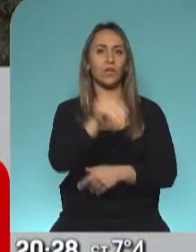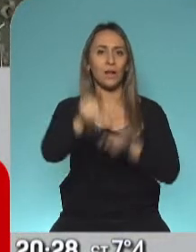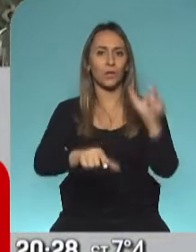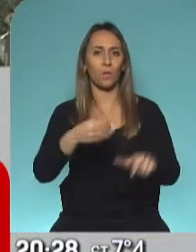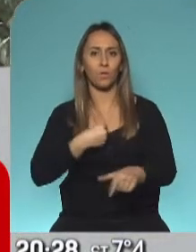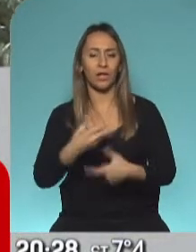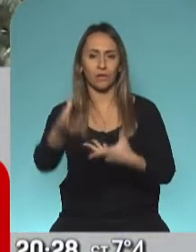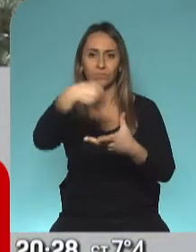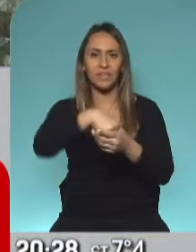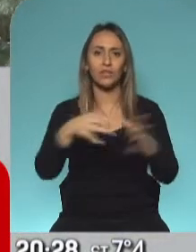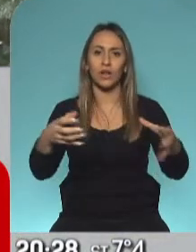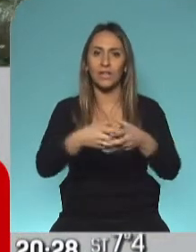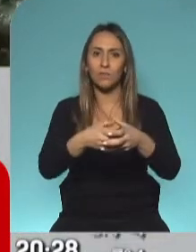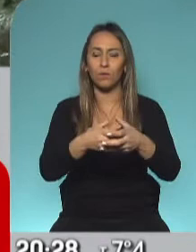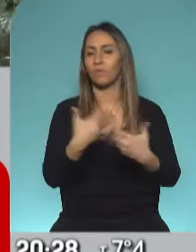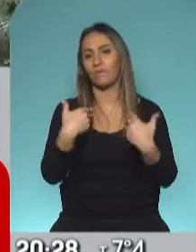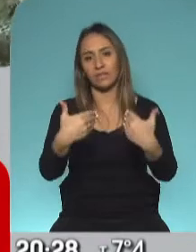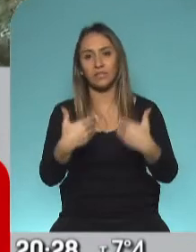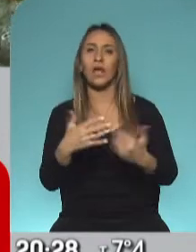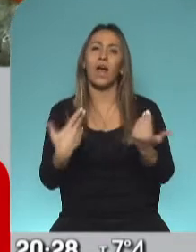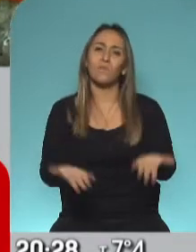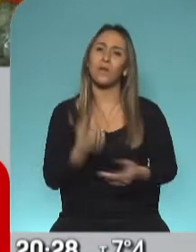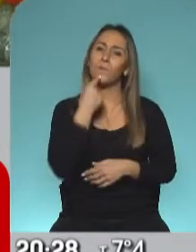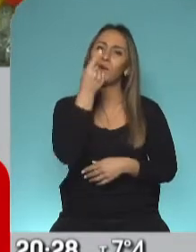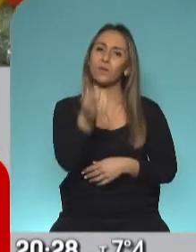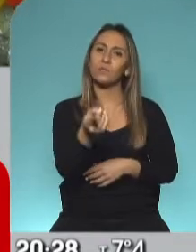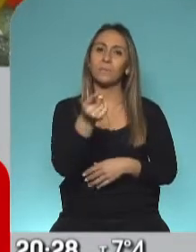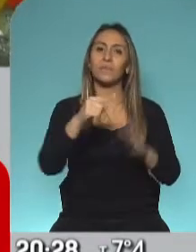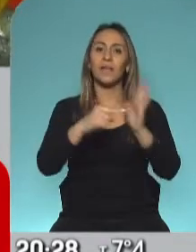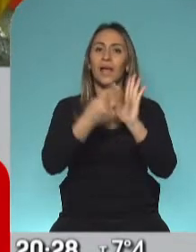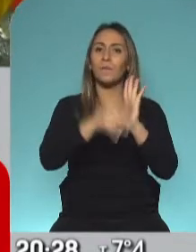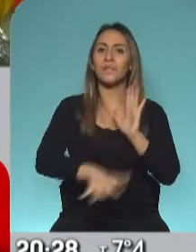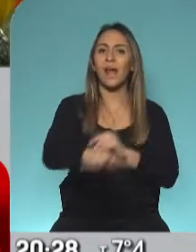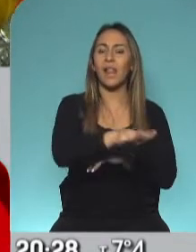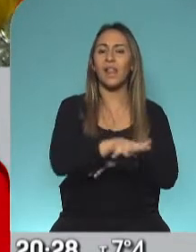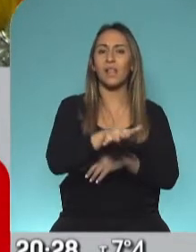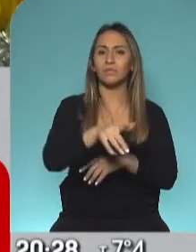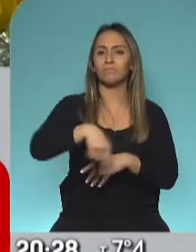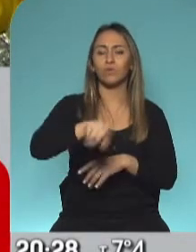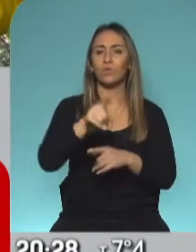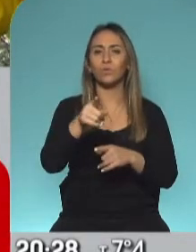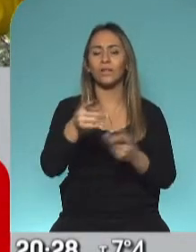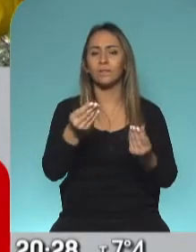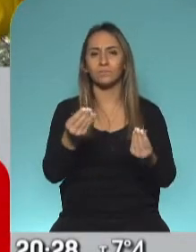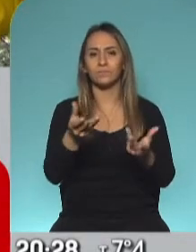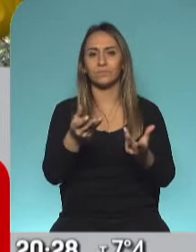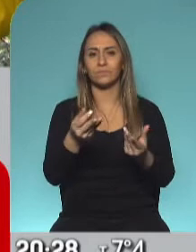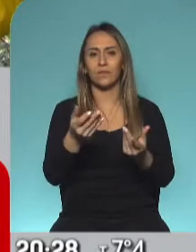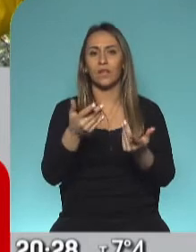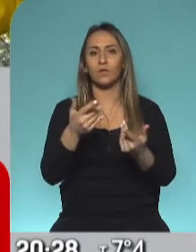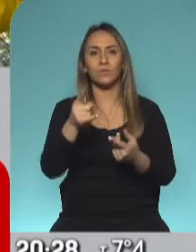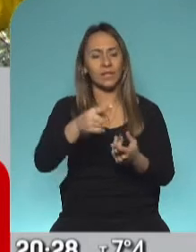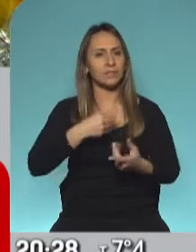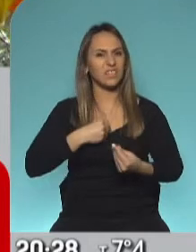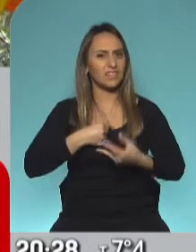aprovechamos la circunstancia para preguntarle felipe miguel silla en la ciudad buenos aires están convencidos de un paso hacia adelante